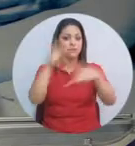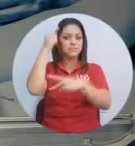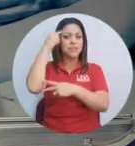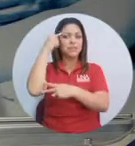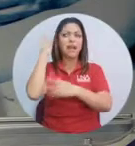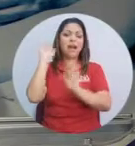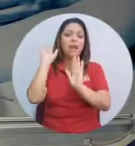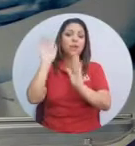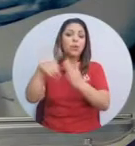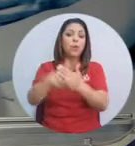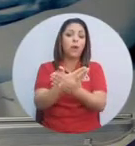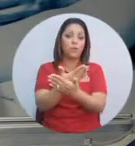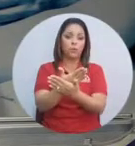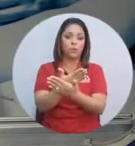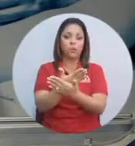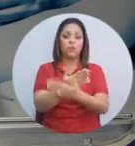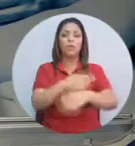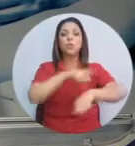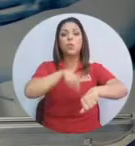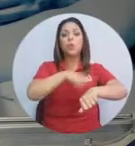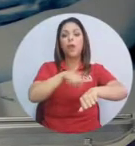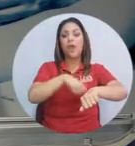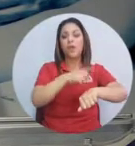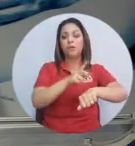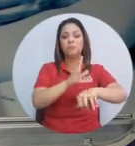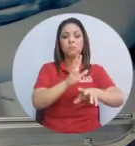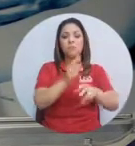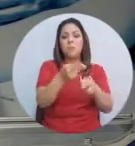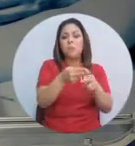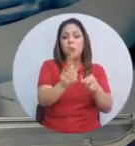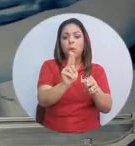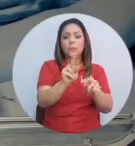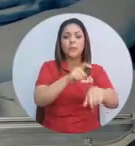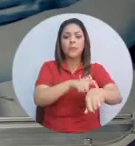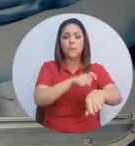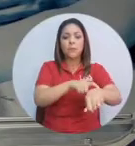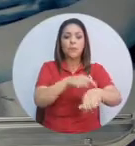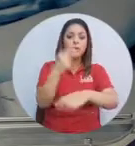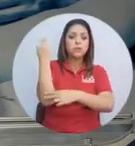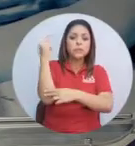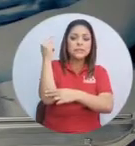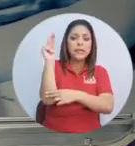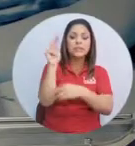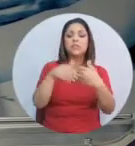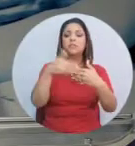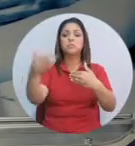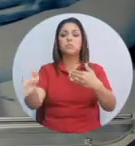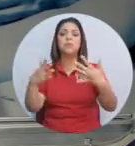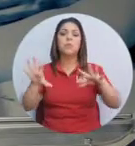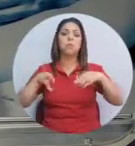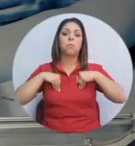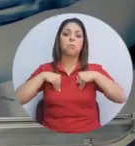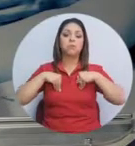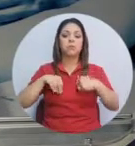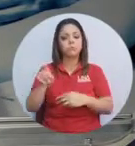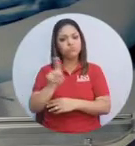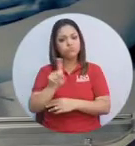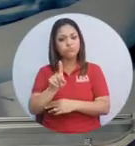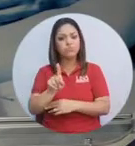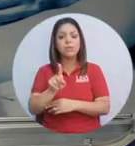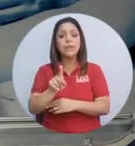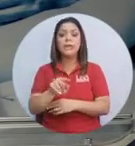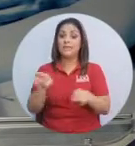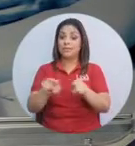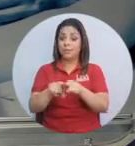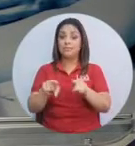nuevo. Y dura 3 días en las noticias y después volvemos a normalizar y a cotidianizar algo que no debería de gestionarse. Sobre todo